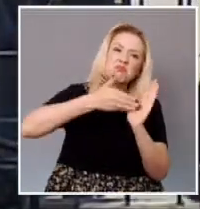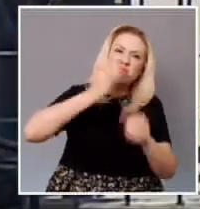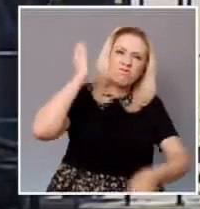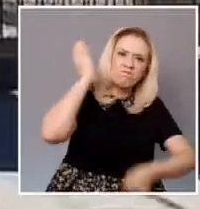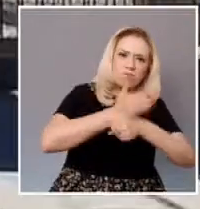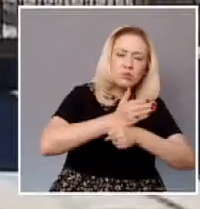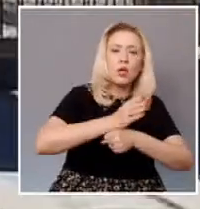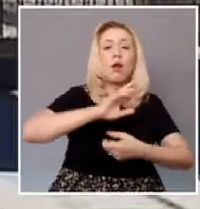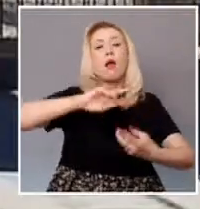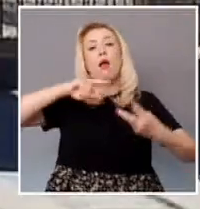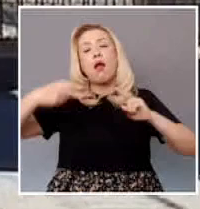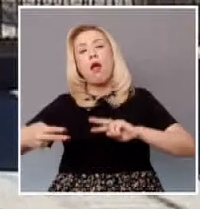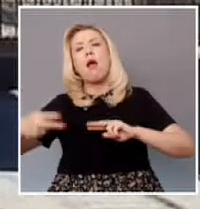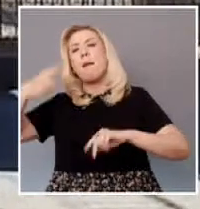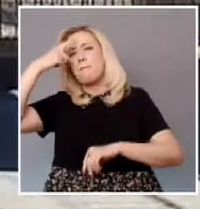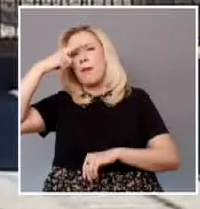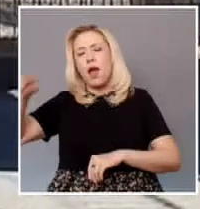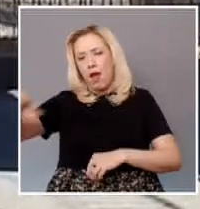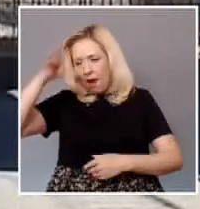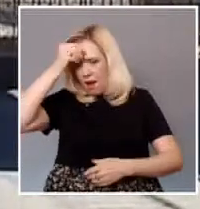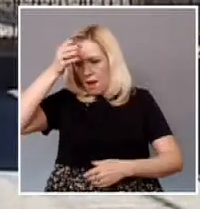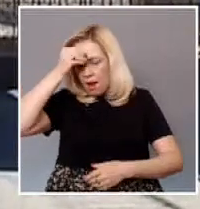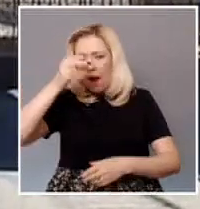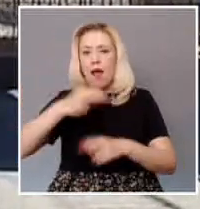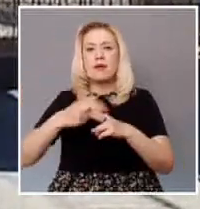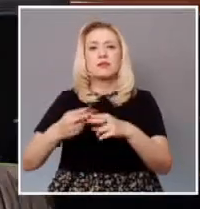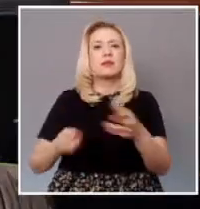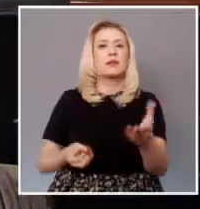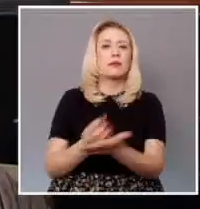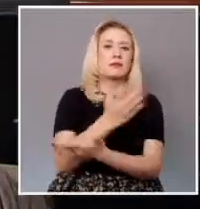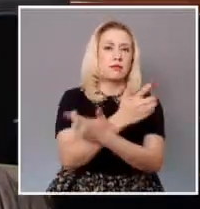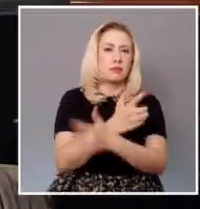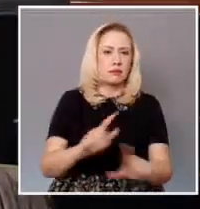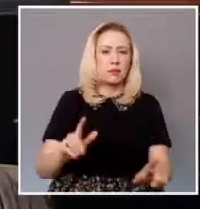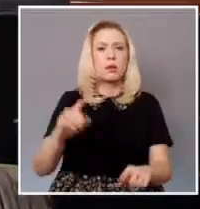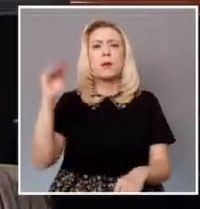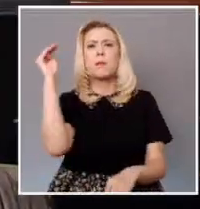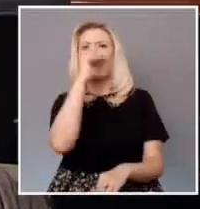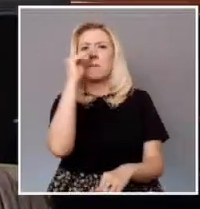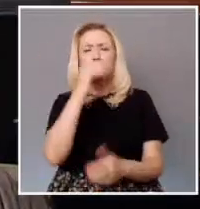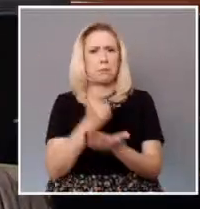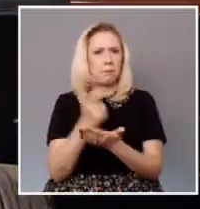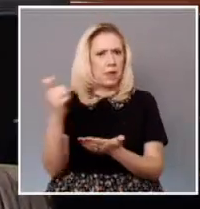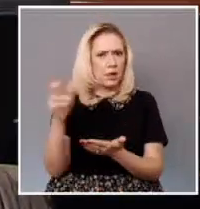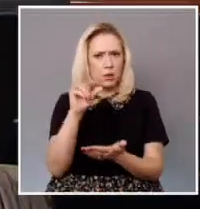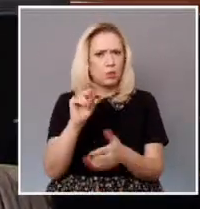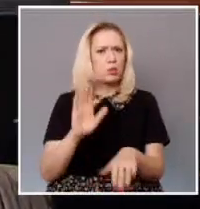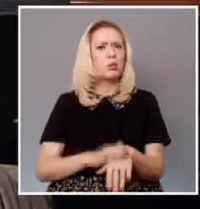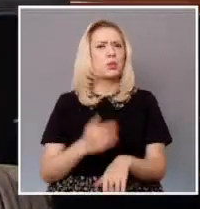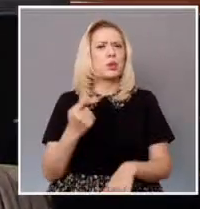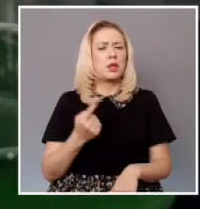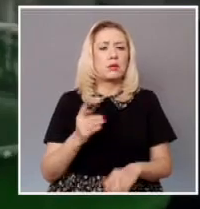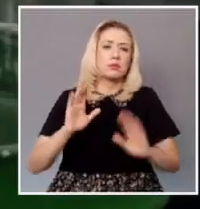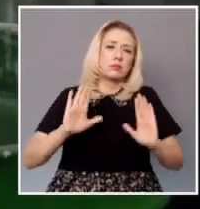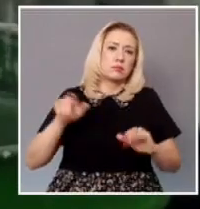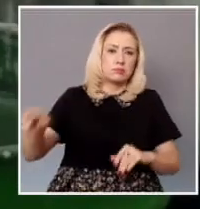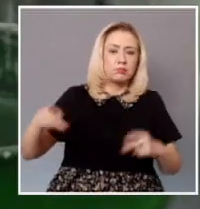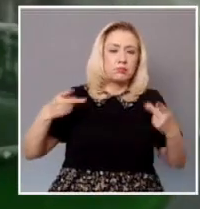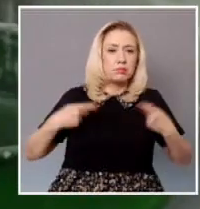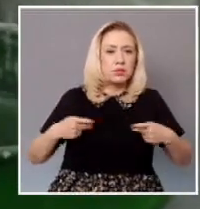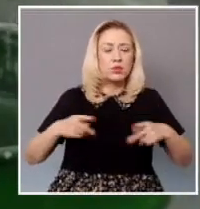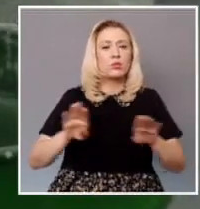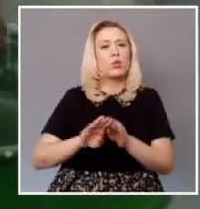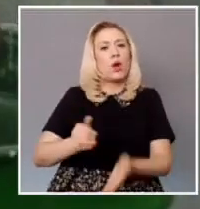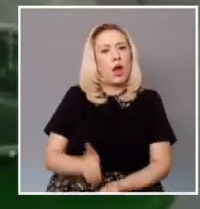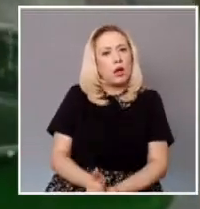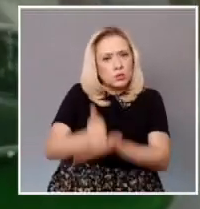reinserción social. Determinó que la gratuidad de esas actividades no solo se justifica en inculcar en la persona privada de la libertad un